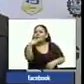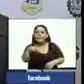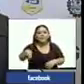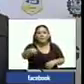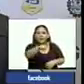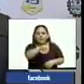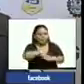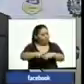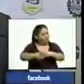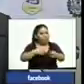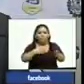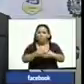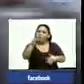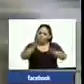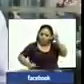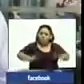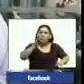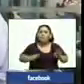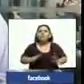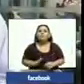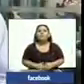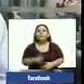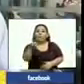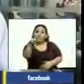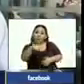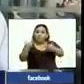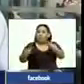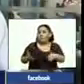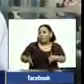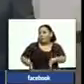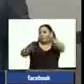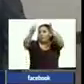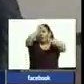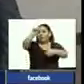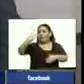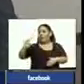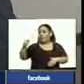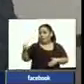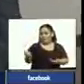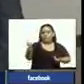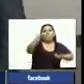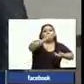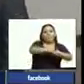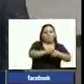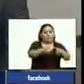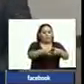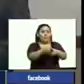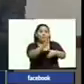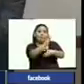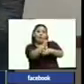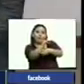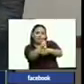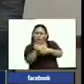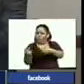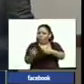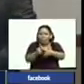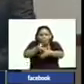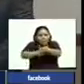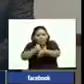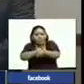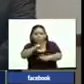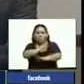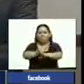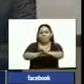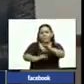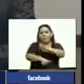tendrá que caer y tenga que caer. Ahora la Fiscalía y las ICIES como aliados para luchar contra la corrupción esperan también el